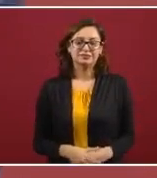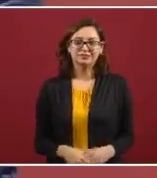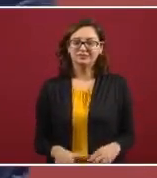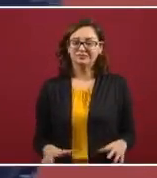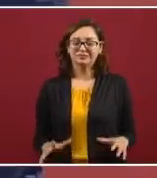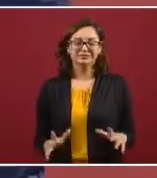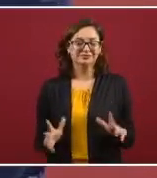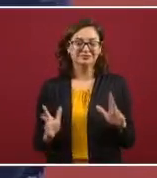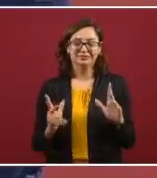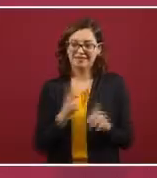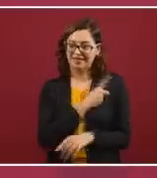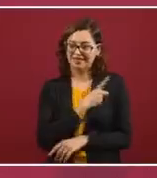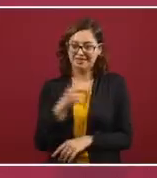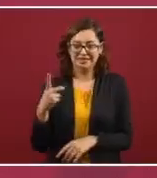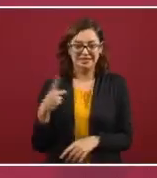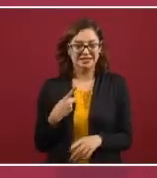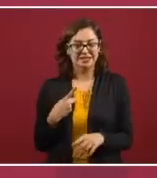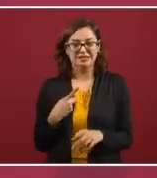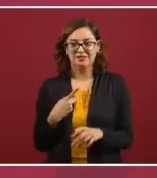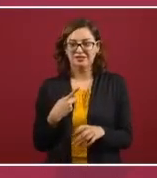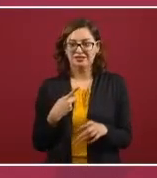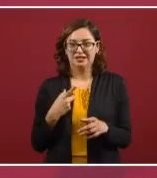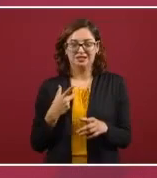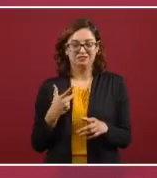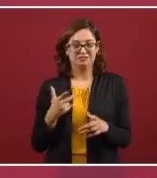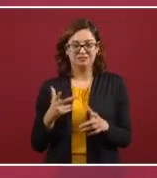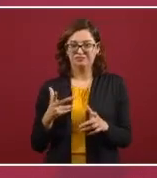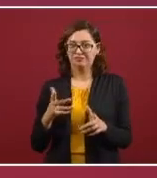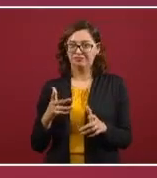frenar un proceso de transformación,